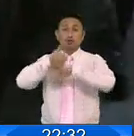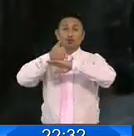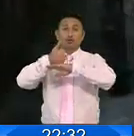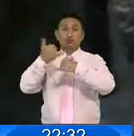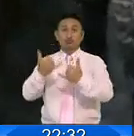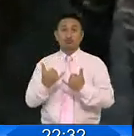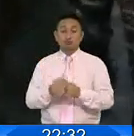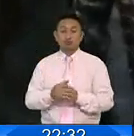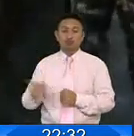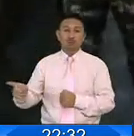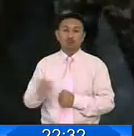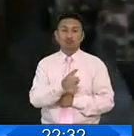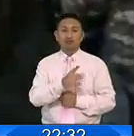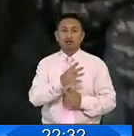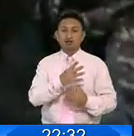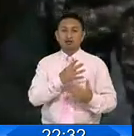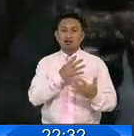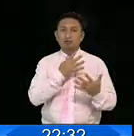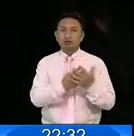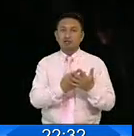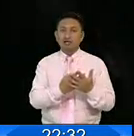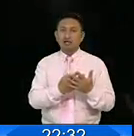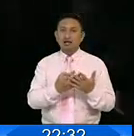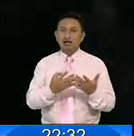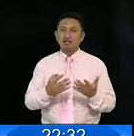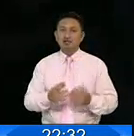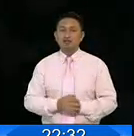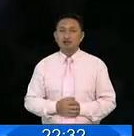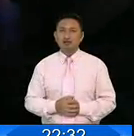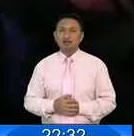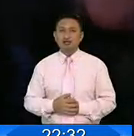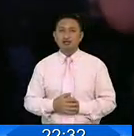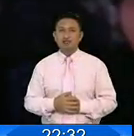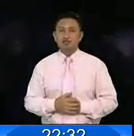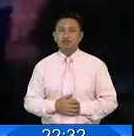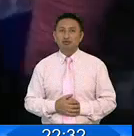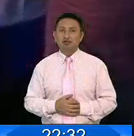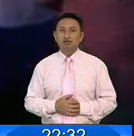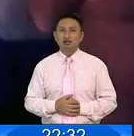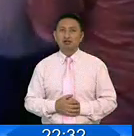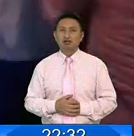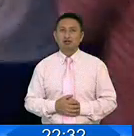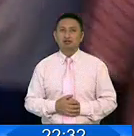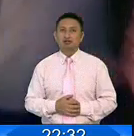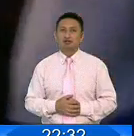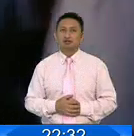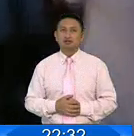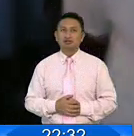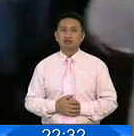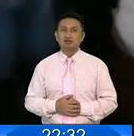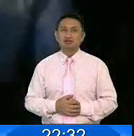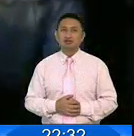en este caso dictó prisión preventiva y dio inicio a la instrucción fiscal por 30 días. En Quito informó Iván Casamen.